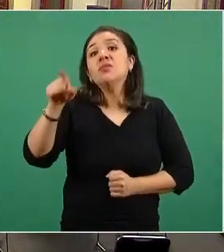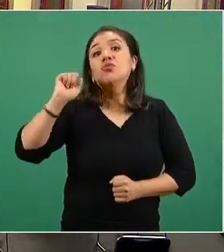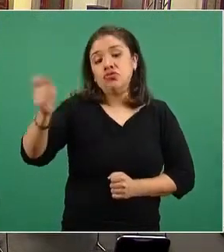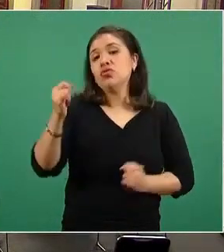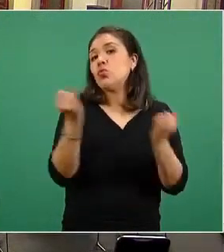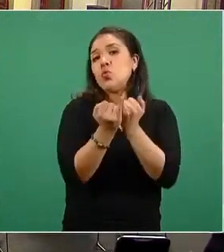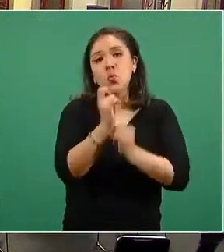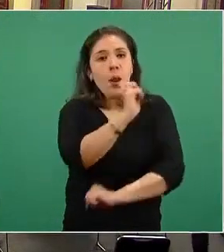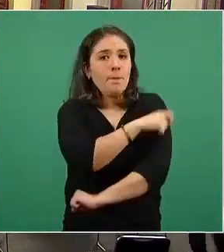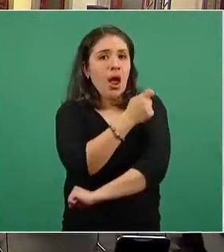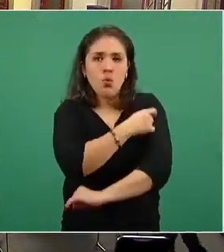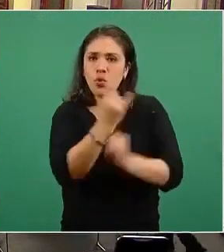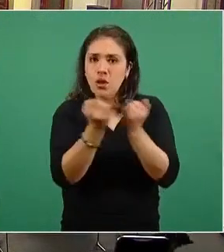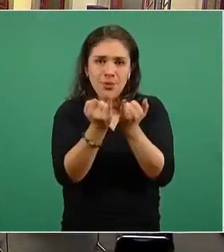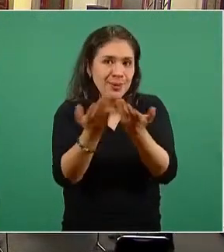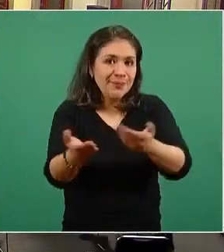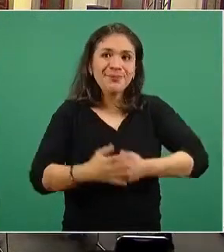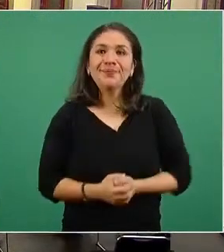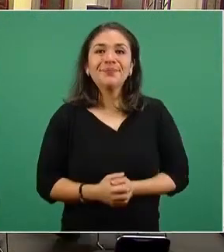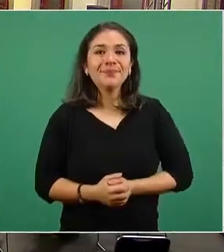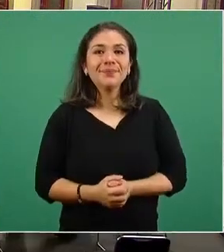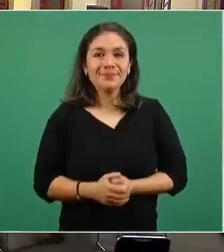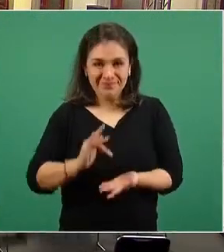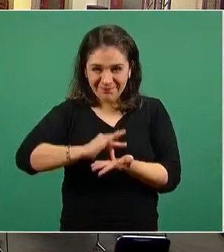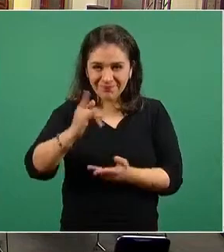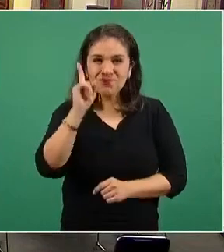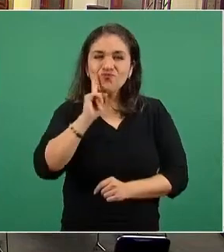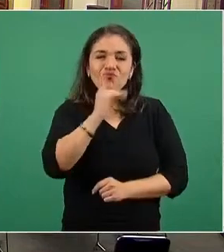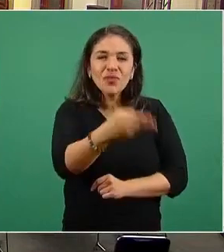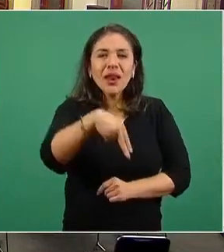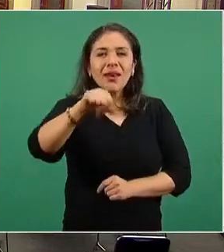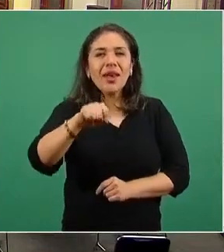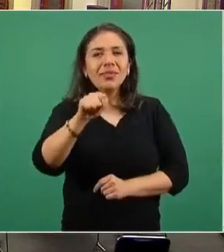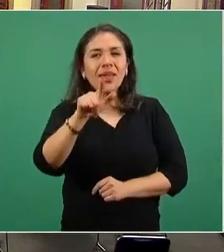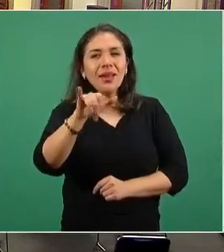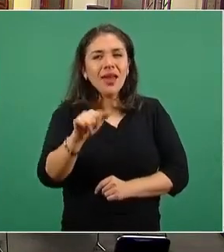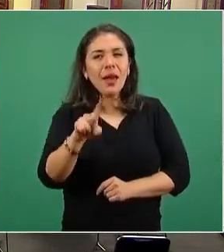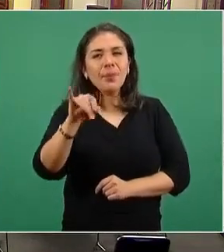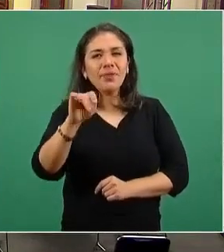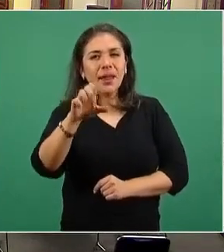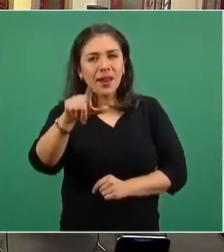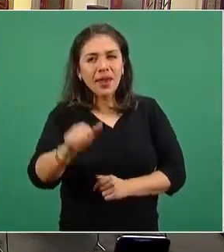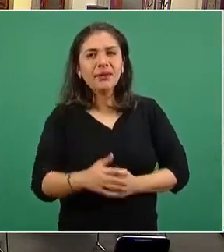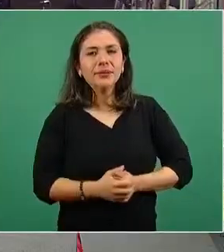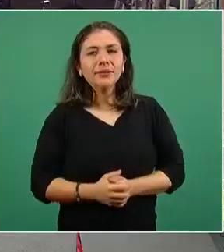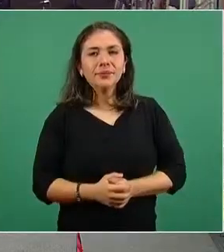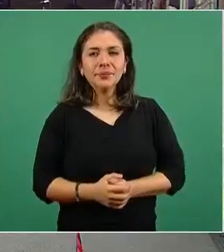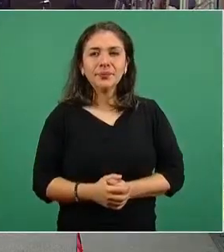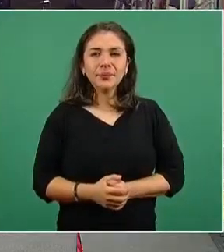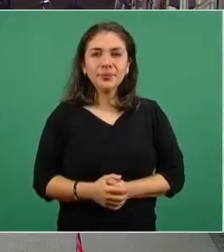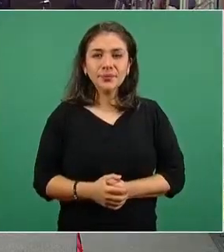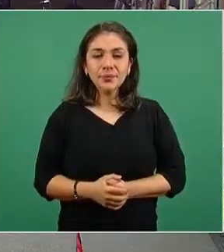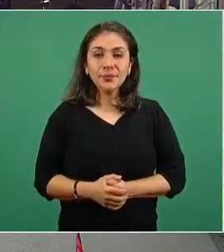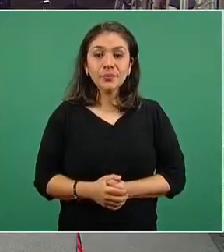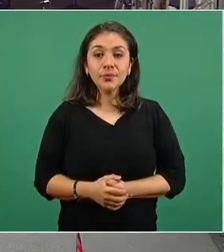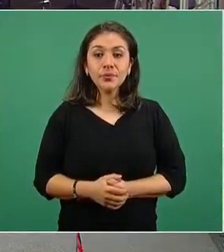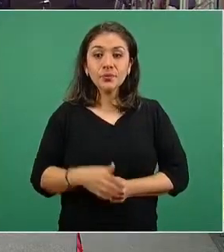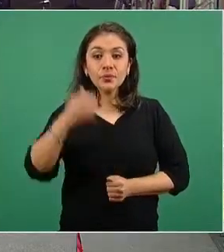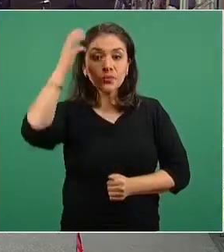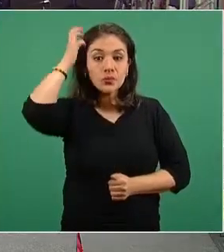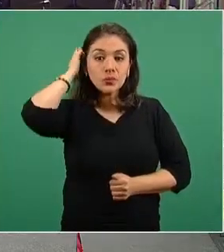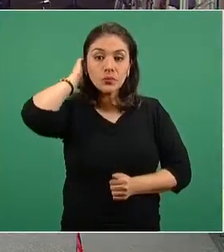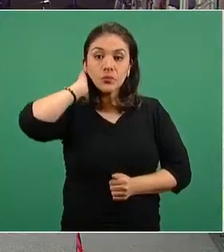supuesto. Okay. Le cedo la palabra. Gracias, Natalia Vitela, y nos pasamos después aquí con Juan Hernández y con usted, Ignacio de